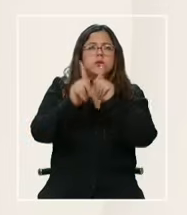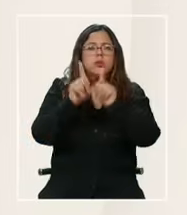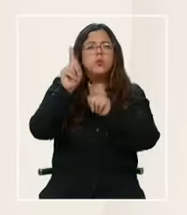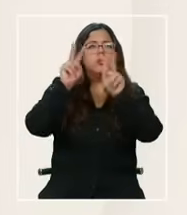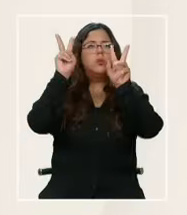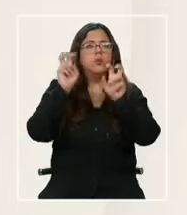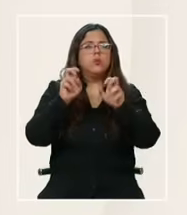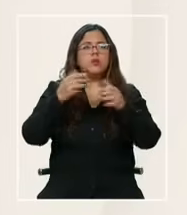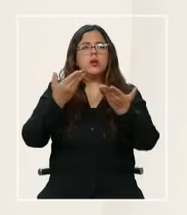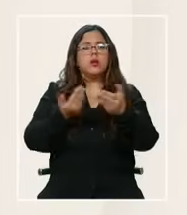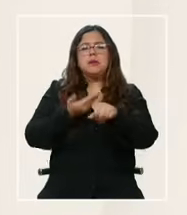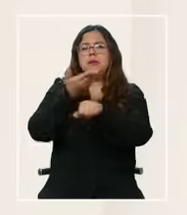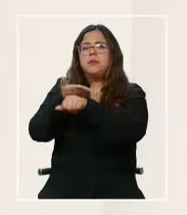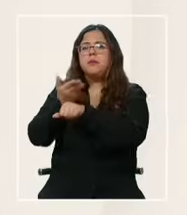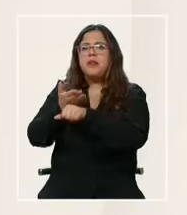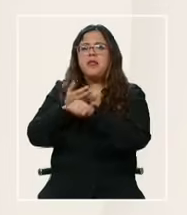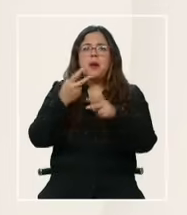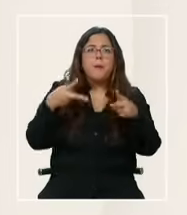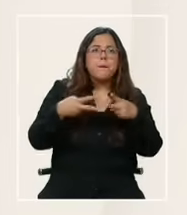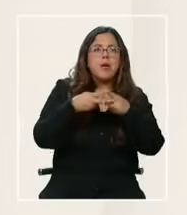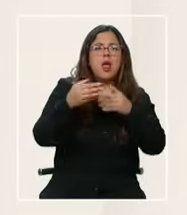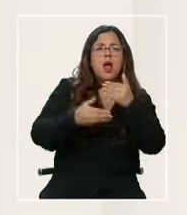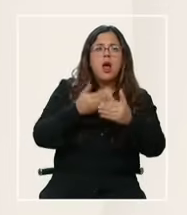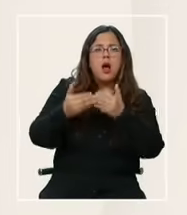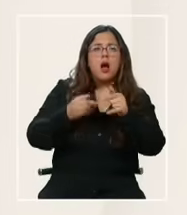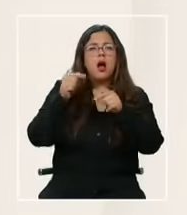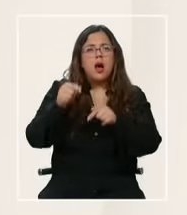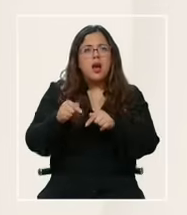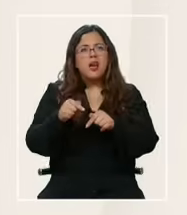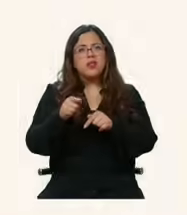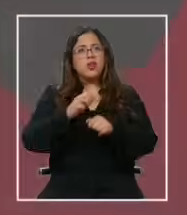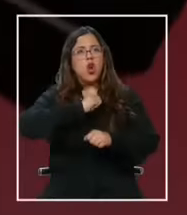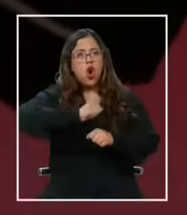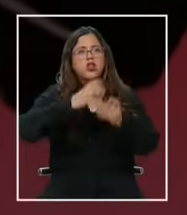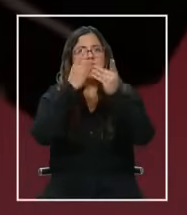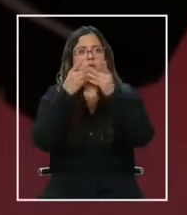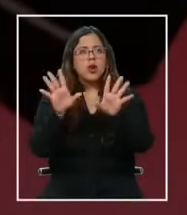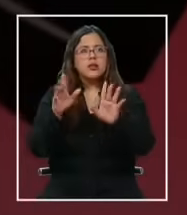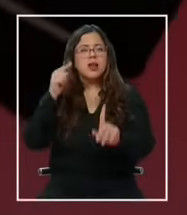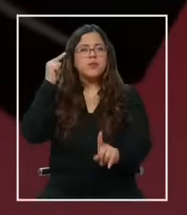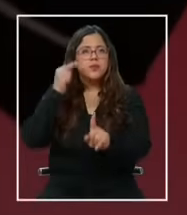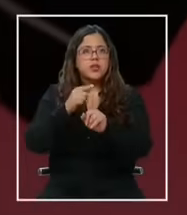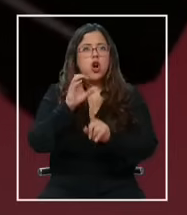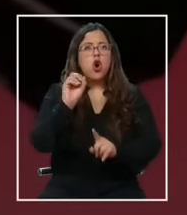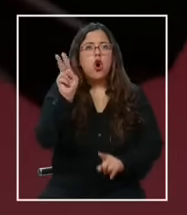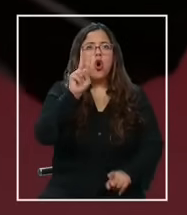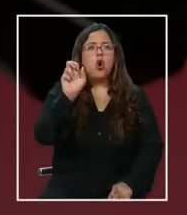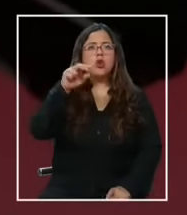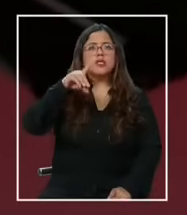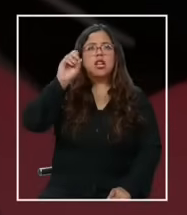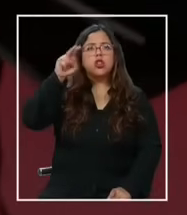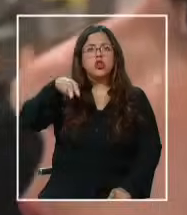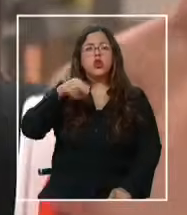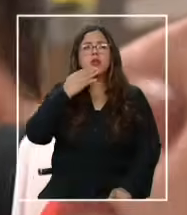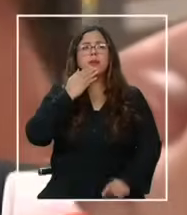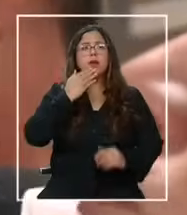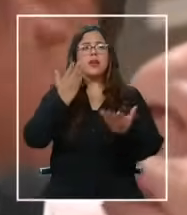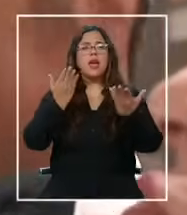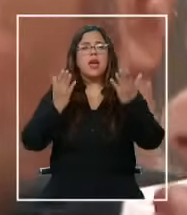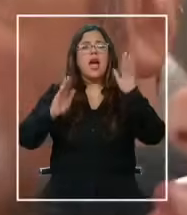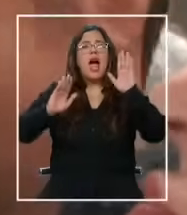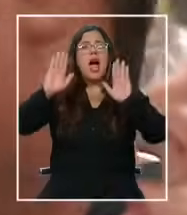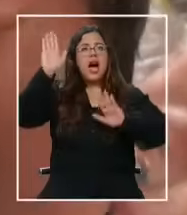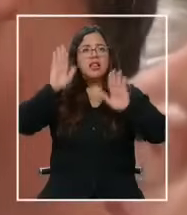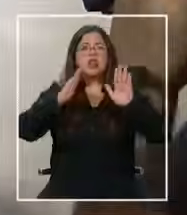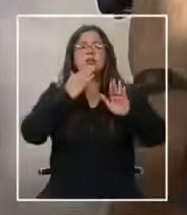una suerte de llamados a a boicotear el proceso Eso es lo más antidemocrático que hay dardos os andon y os andon al candidato y a su tío